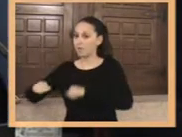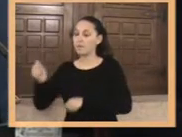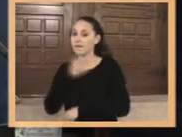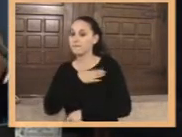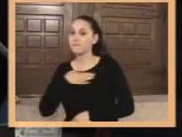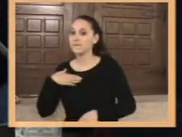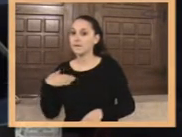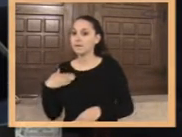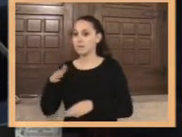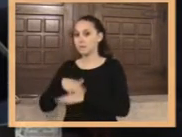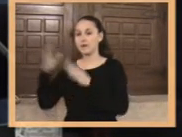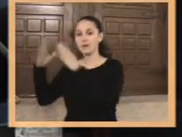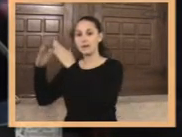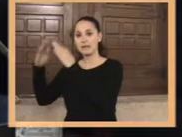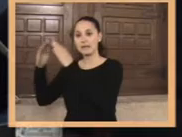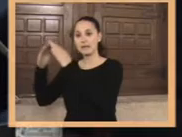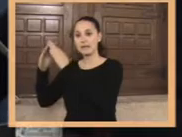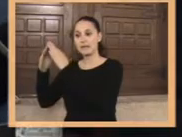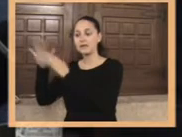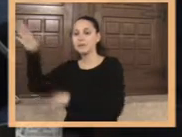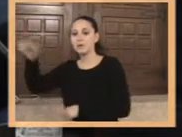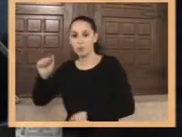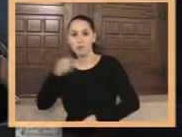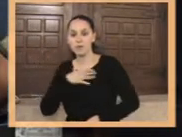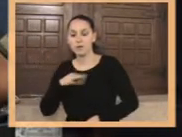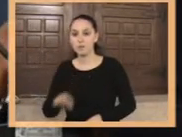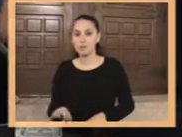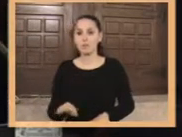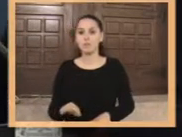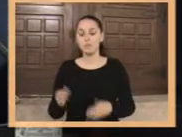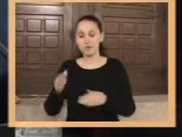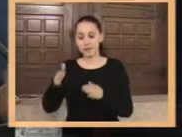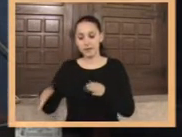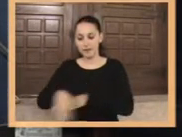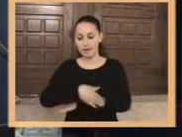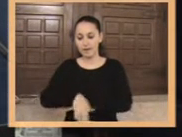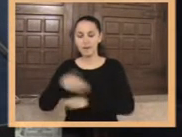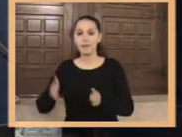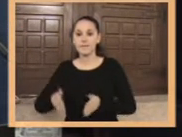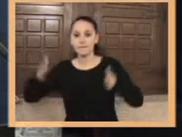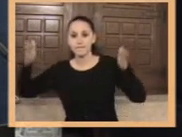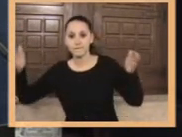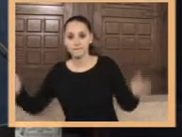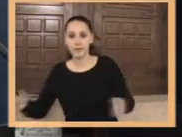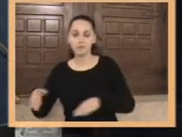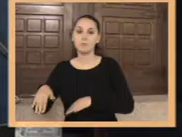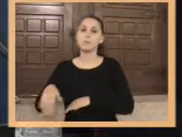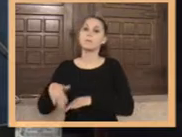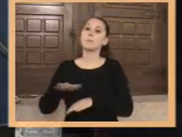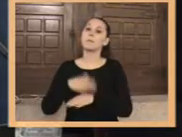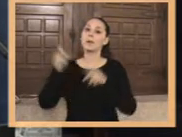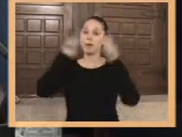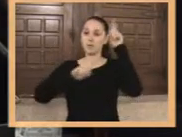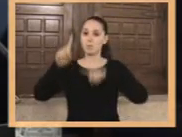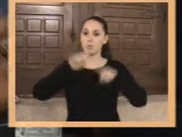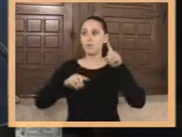adquirir esa casa y, por lo tanto, ampliar la calle en el tanto por ciento que solucionaría todo el problema que hay en ese lugar. Es uno de nuestros compromisos,